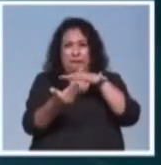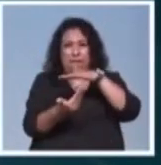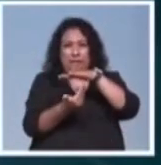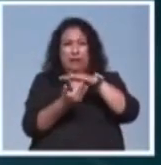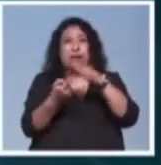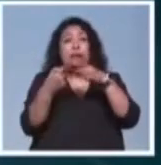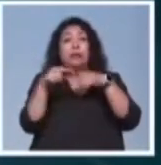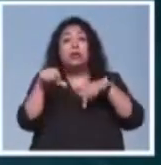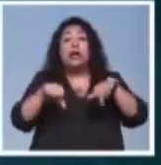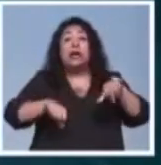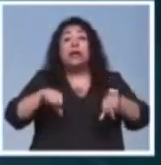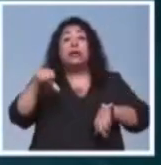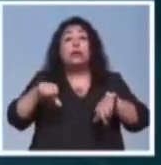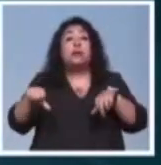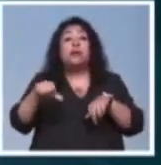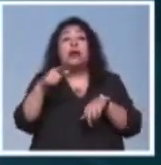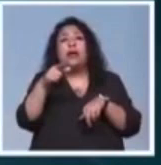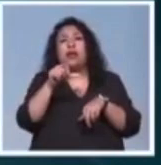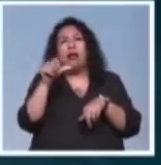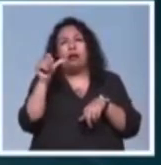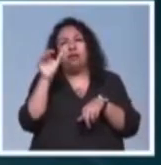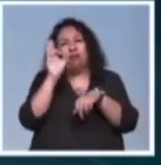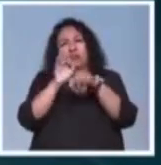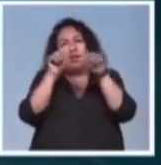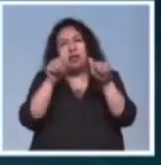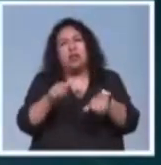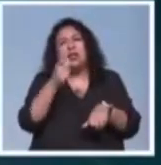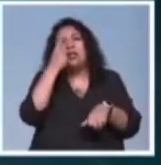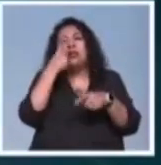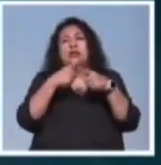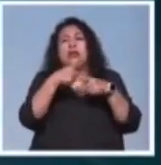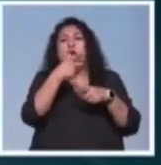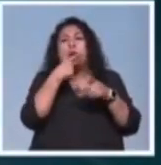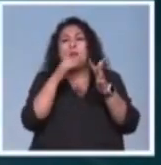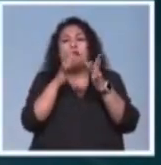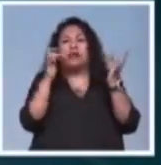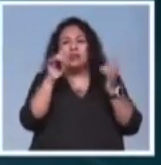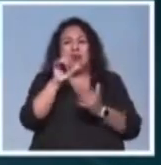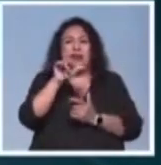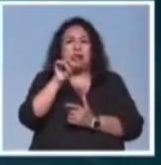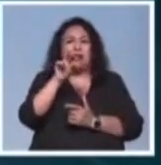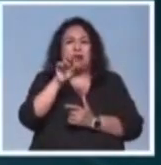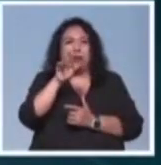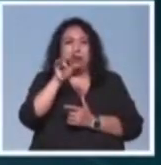mesa iniciaron las actividades dedicadas con este movimiento artístico creado por el artista francés André